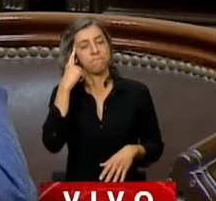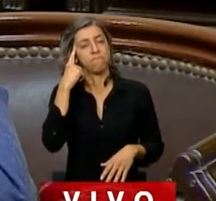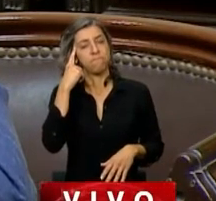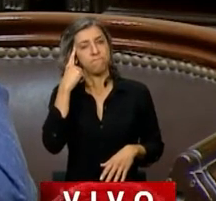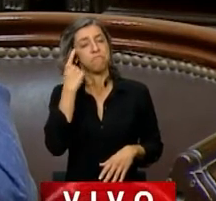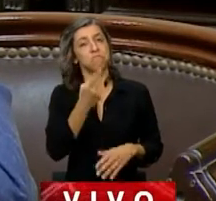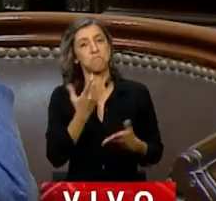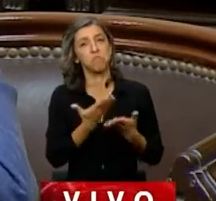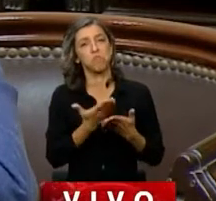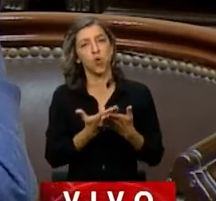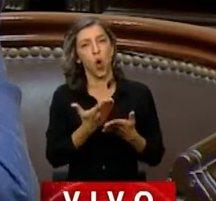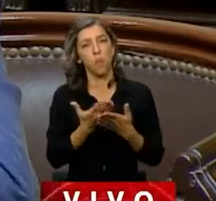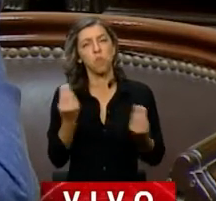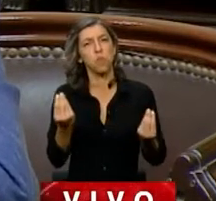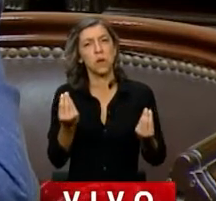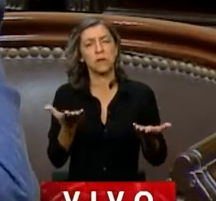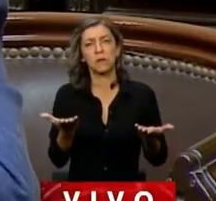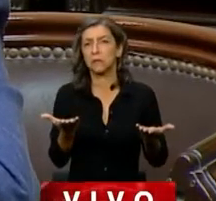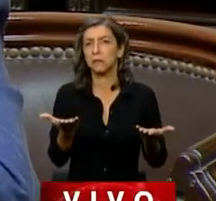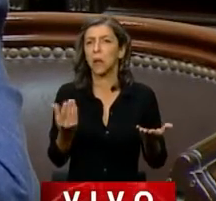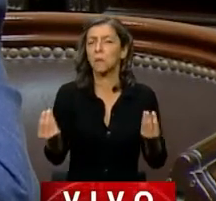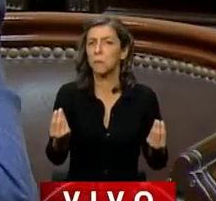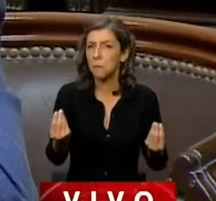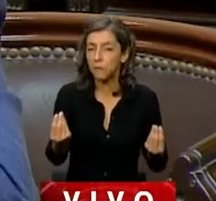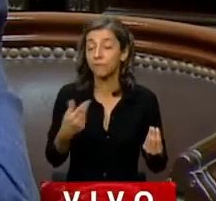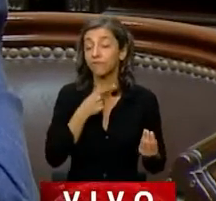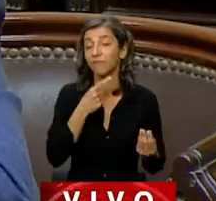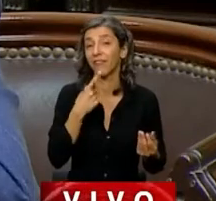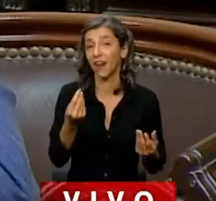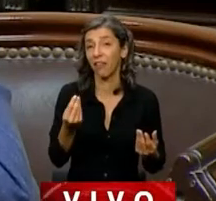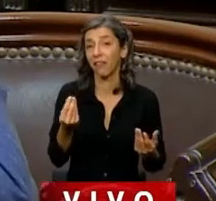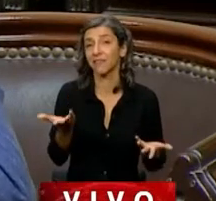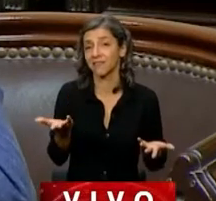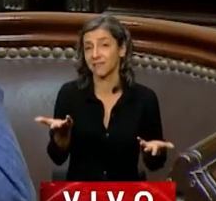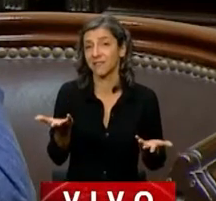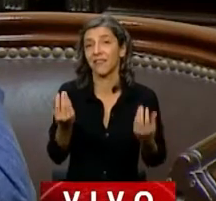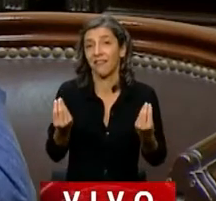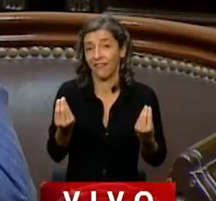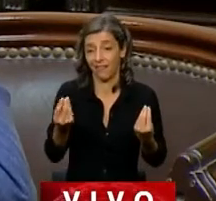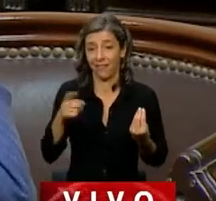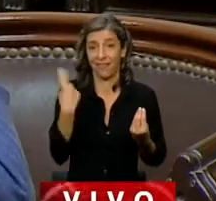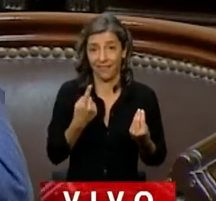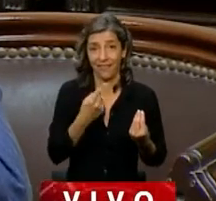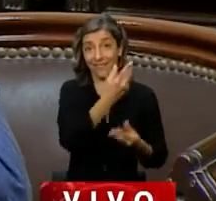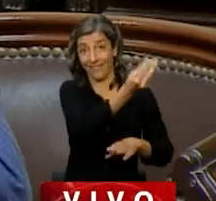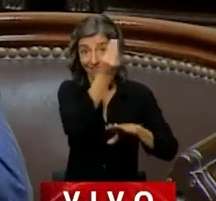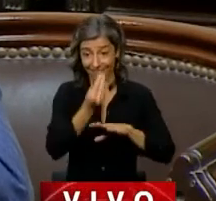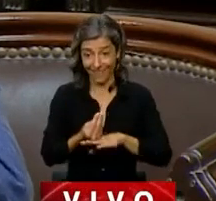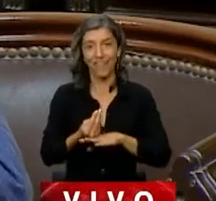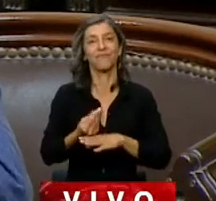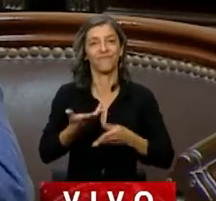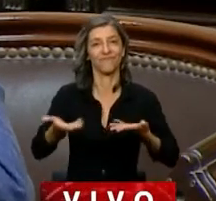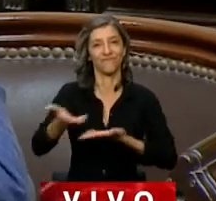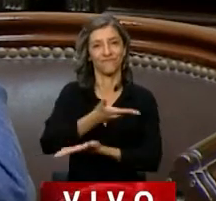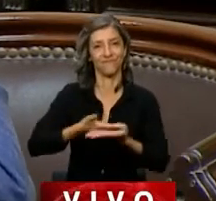esto, tiene que ver con posibilitar un intercambio fluido entre